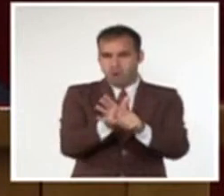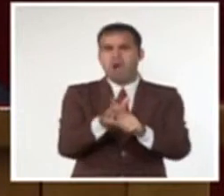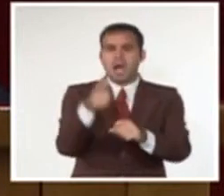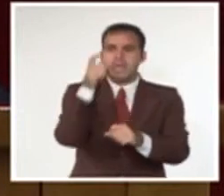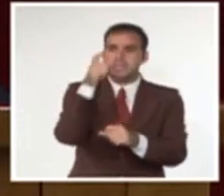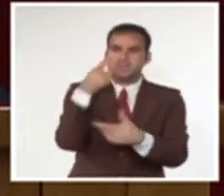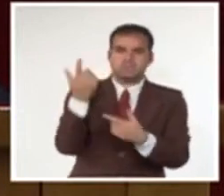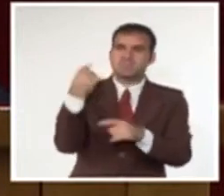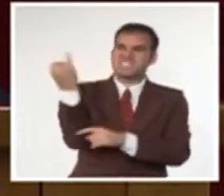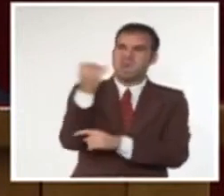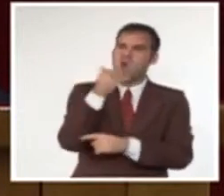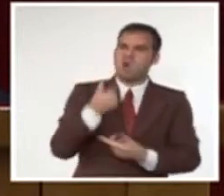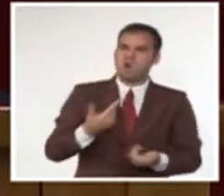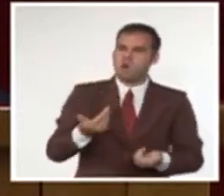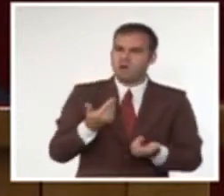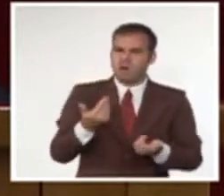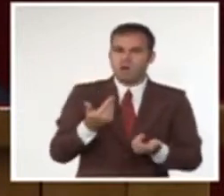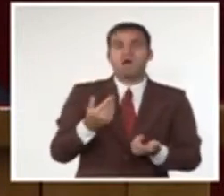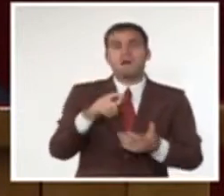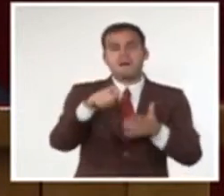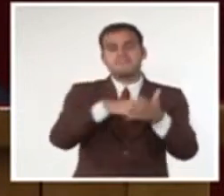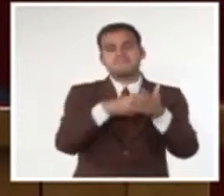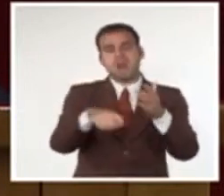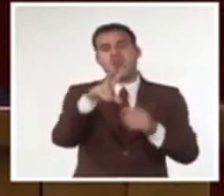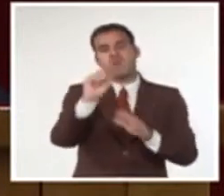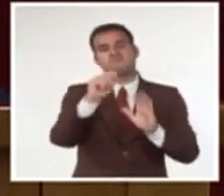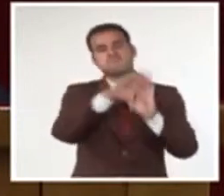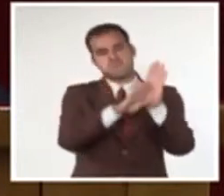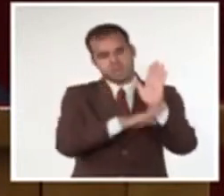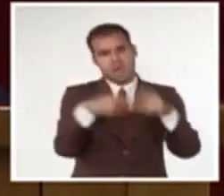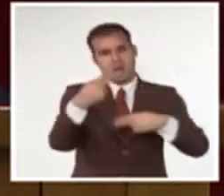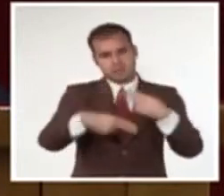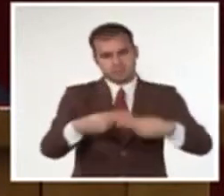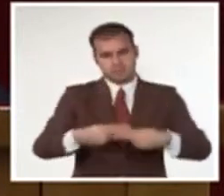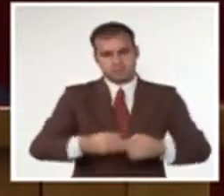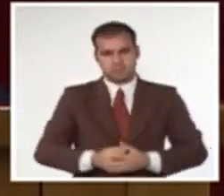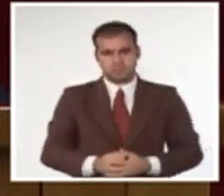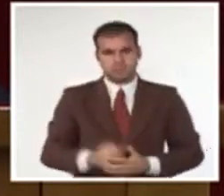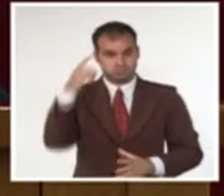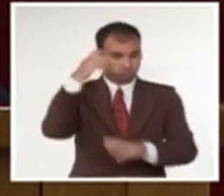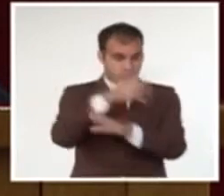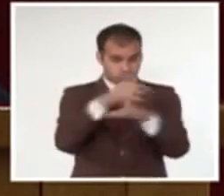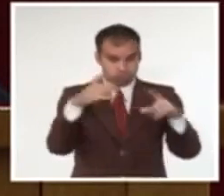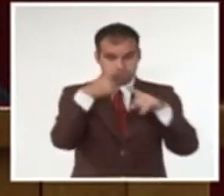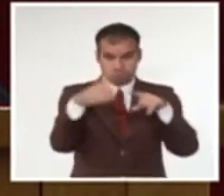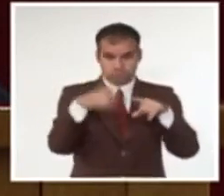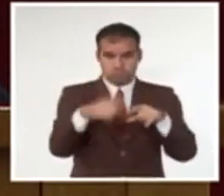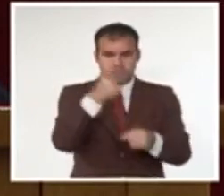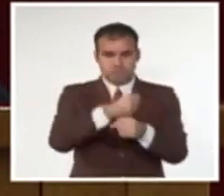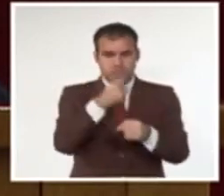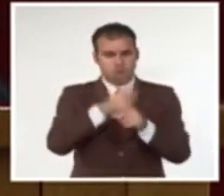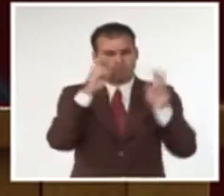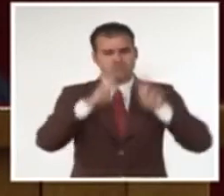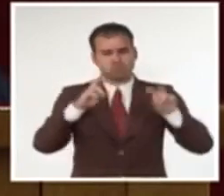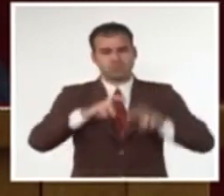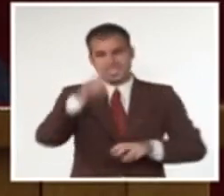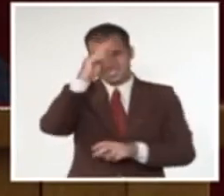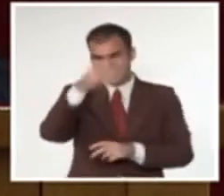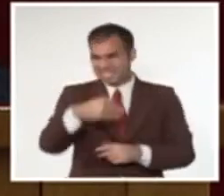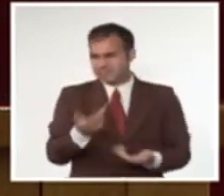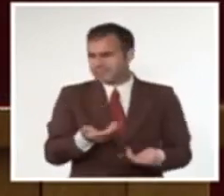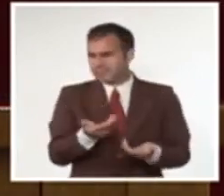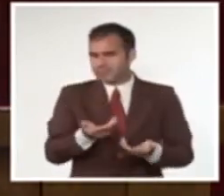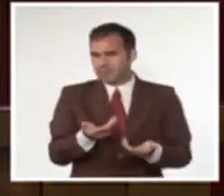internacional y proyectan nuevos protocolos. La ciencia y la innovación en función de la salud se enfocan